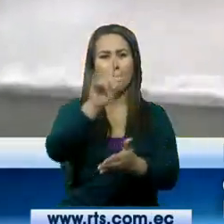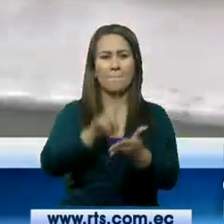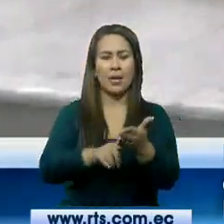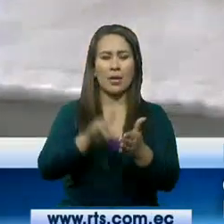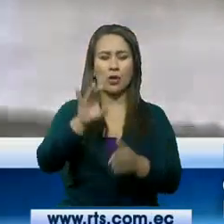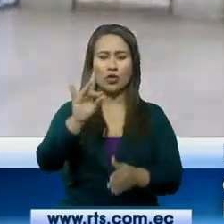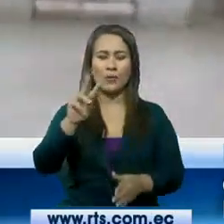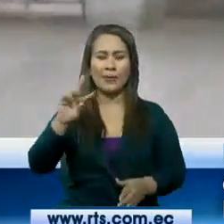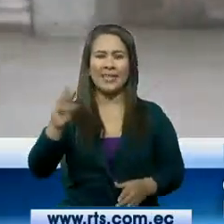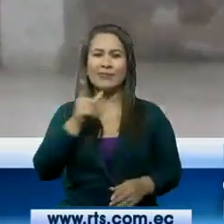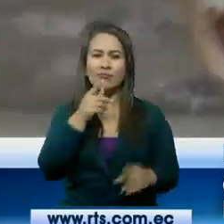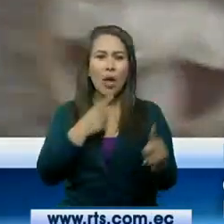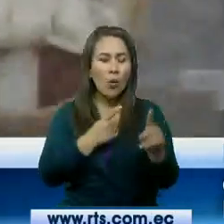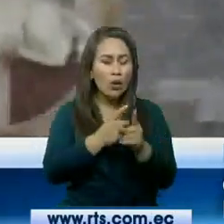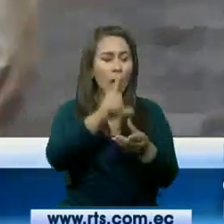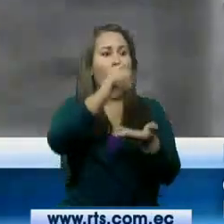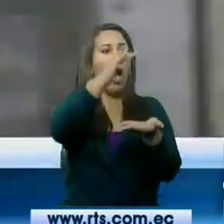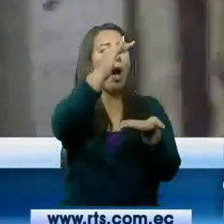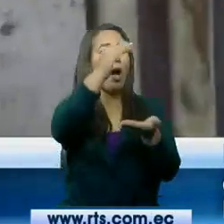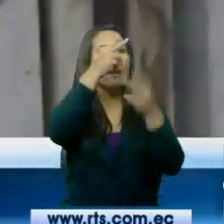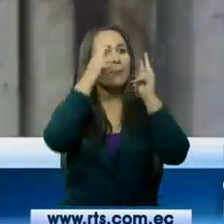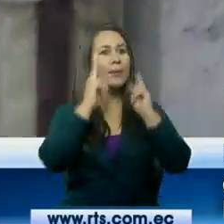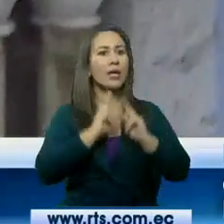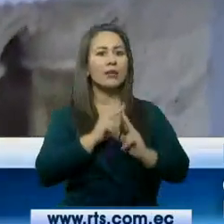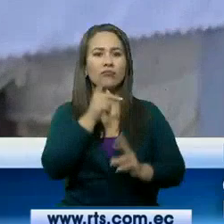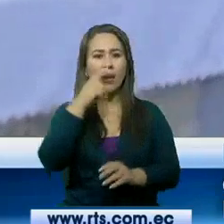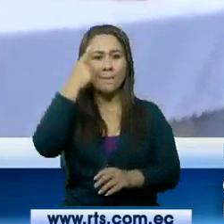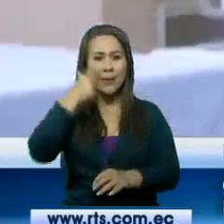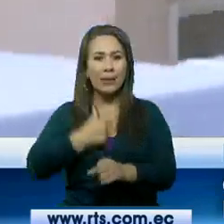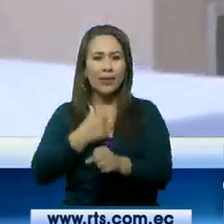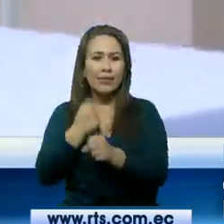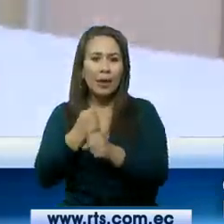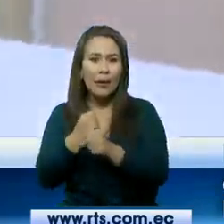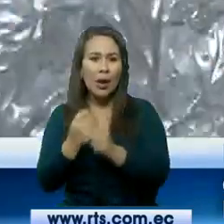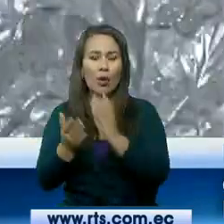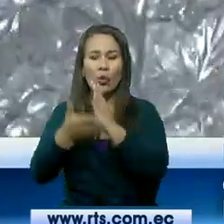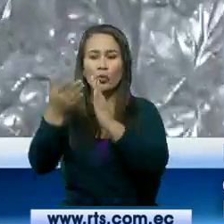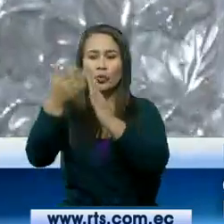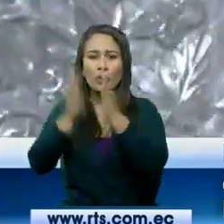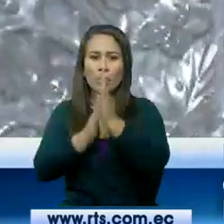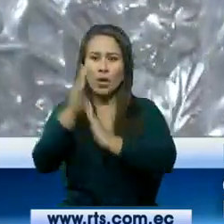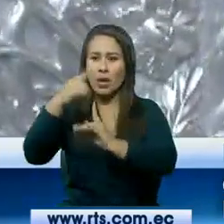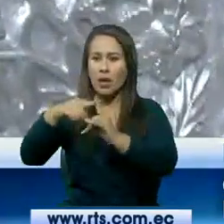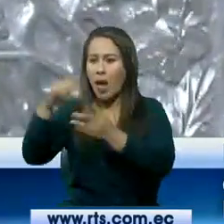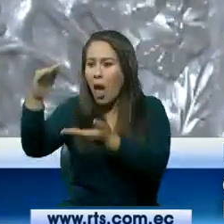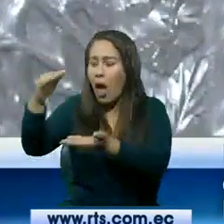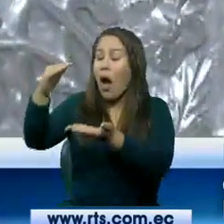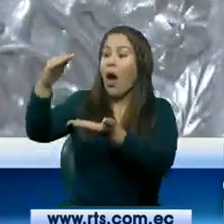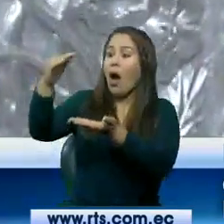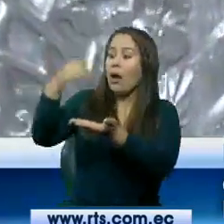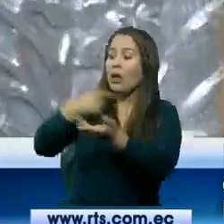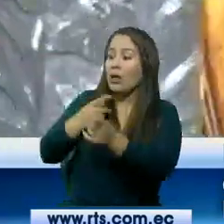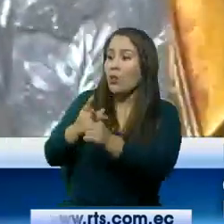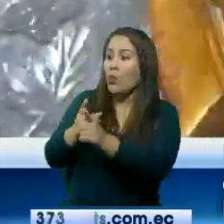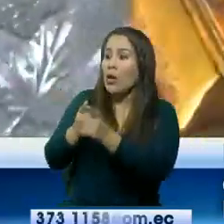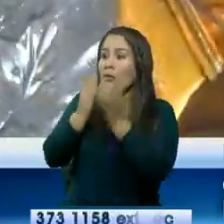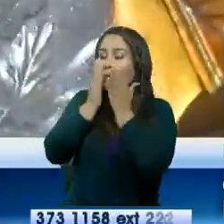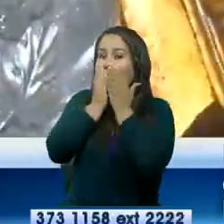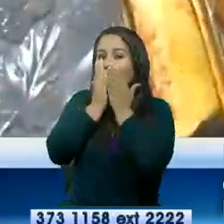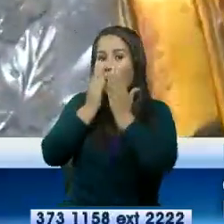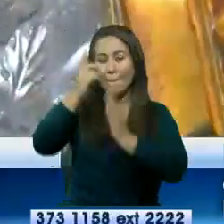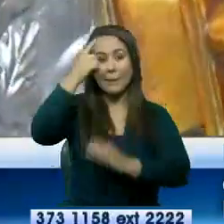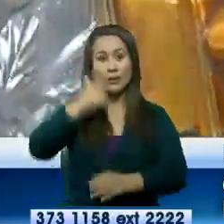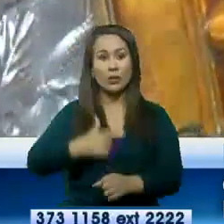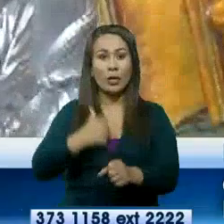fue encontrada la imagen de la Virgen, por un obrero que trabajaba en la construcción de la iglesia de San Lorenzo. Fueron los trabajadores